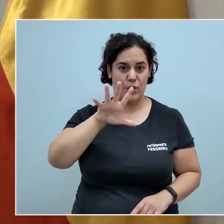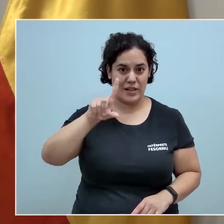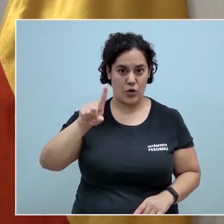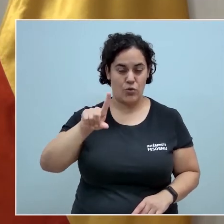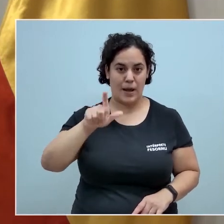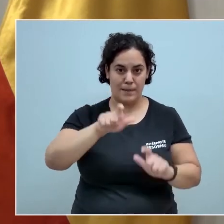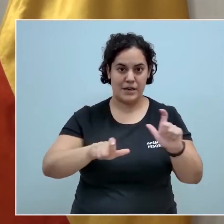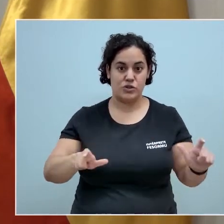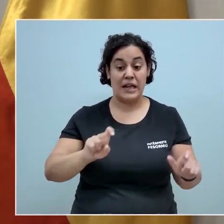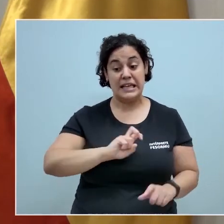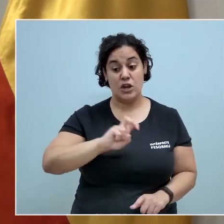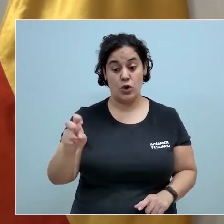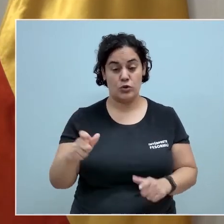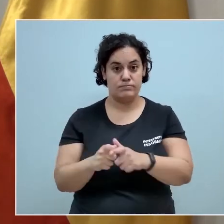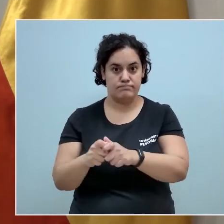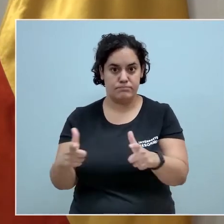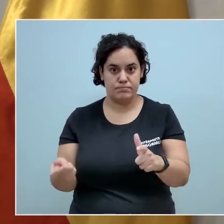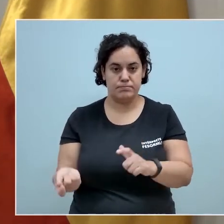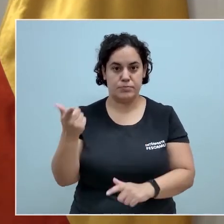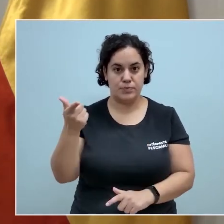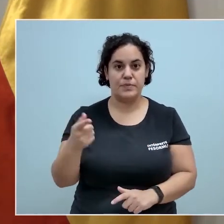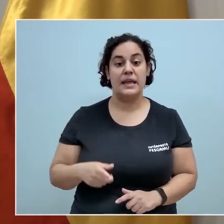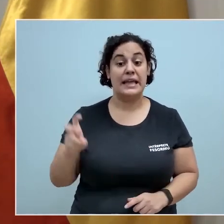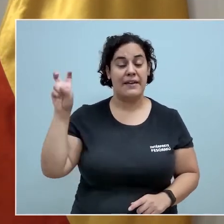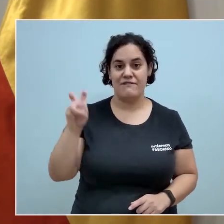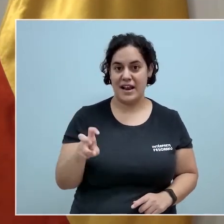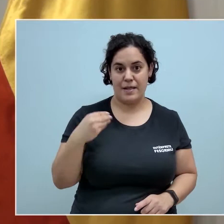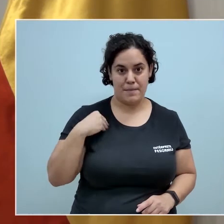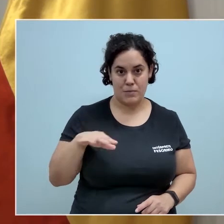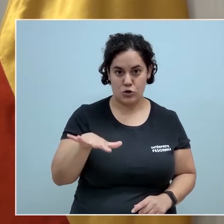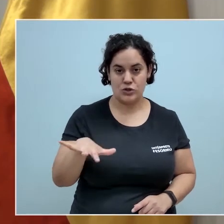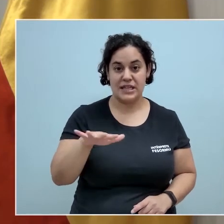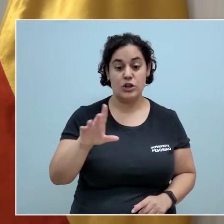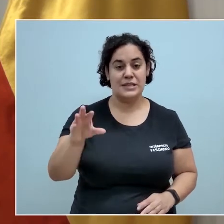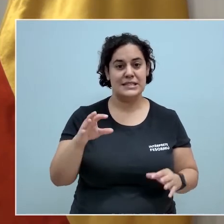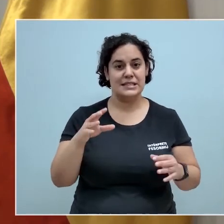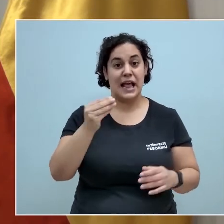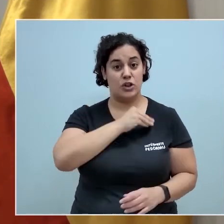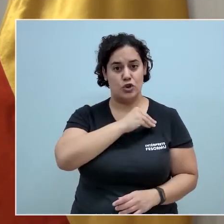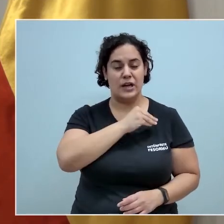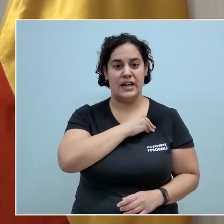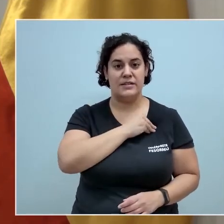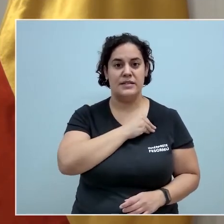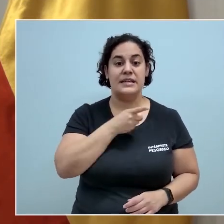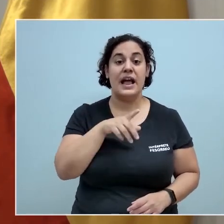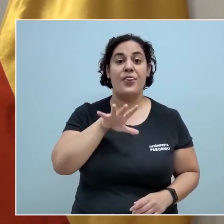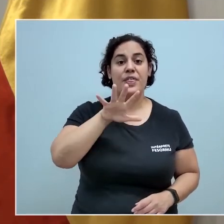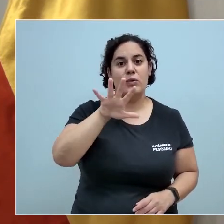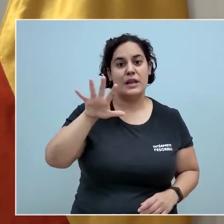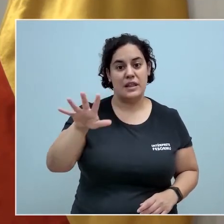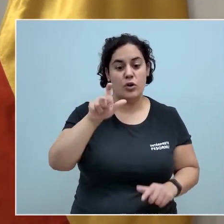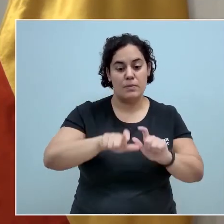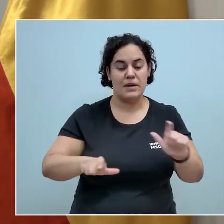que hemos individualizado por su envergadura con el mismo origen y que afecta al municipio de Totana y que cuenta ya con